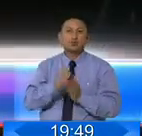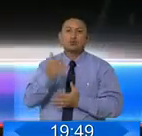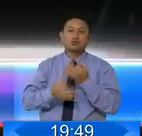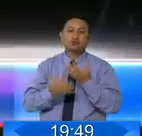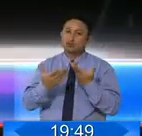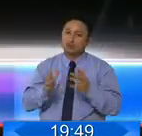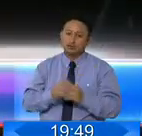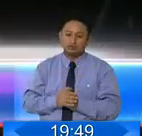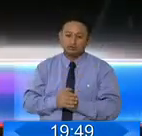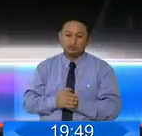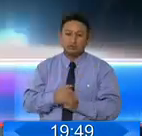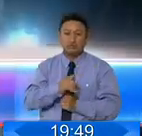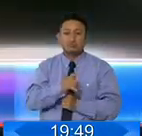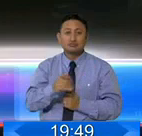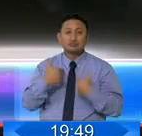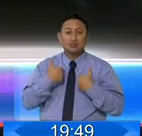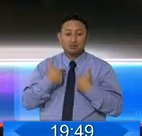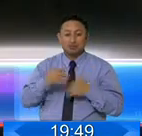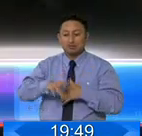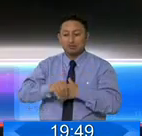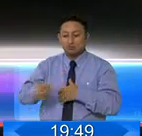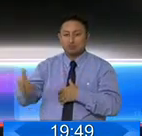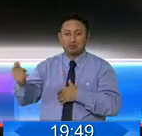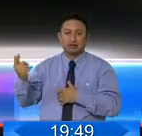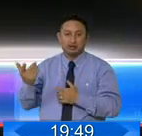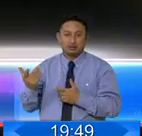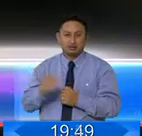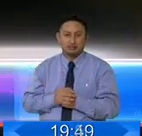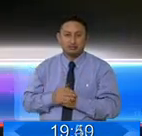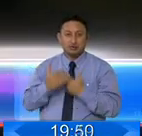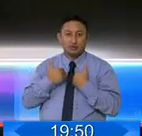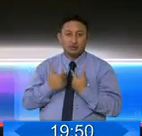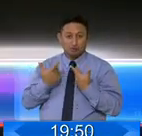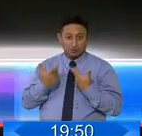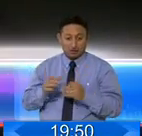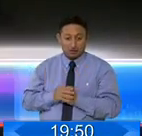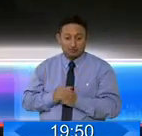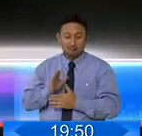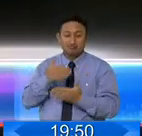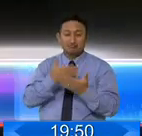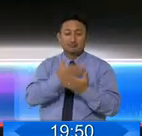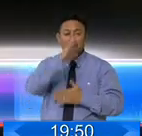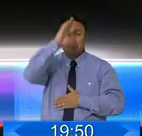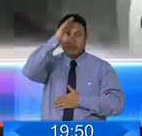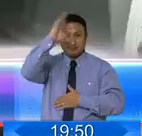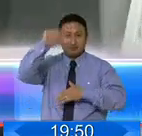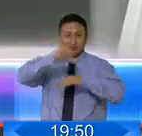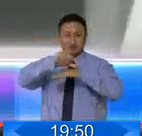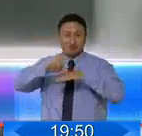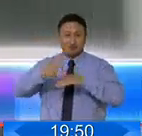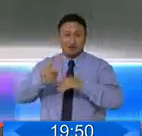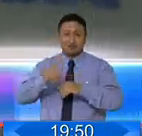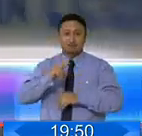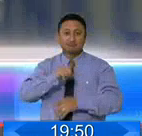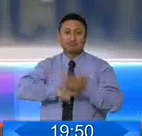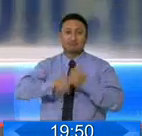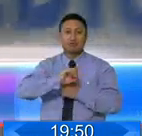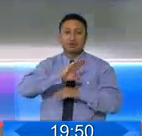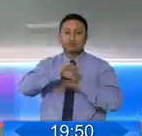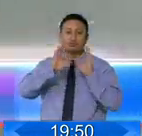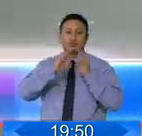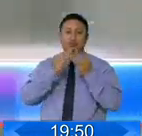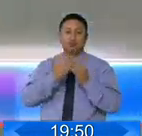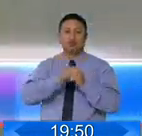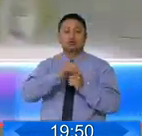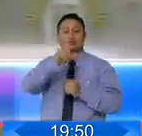Por llevarse el ganado les dejan matando. Luego del levantamiento de los cadáveres, los cuerpos llegaron hasta Medicina Legal, donde los hijos y parientes